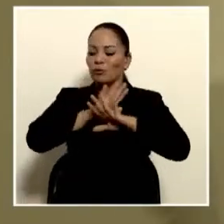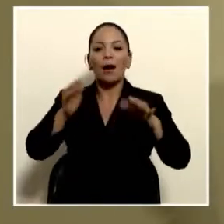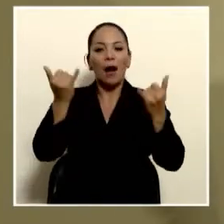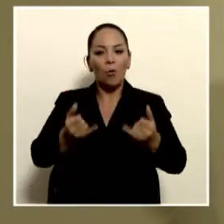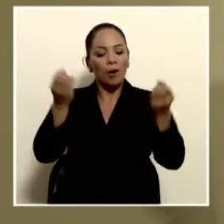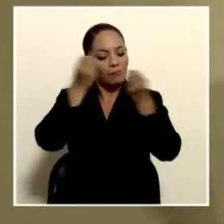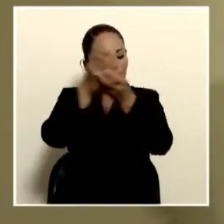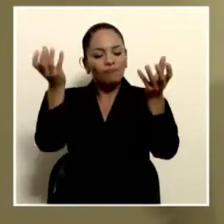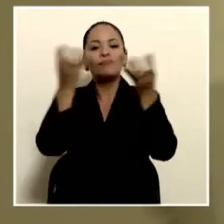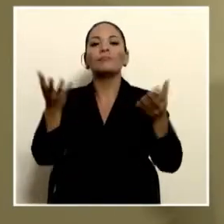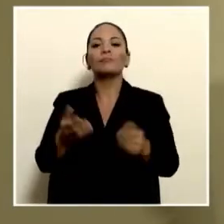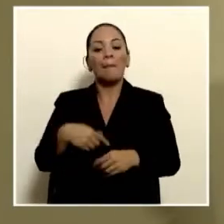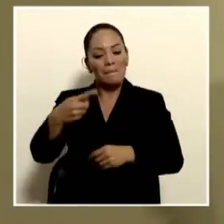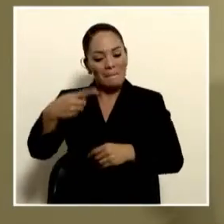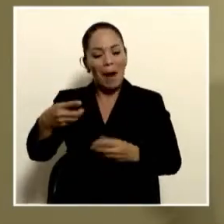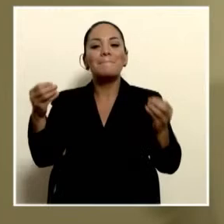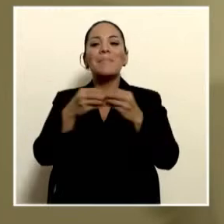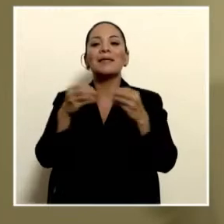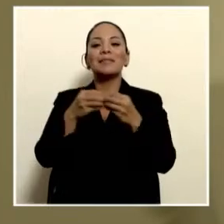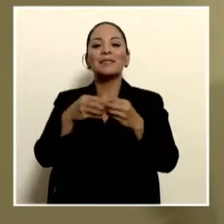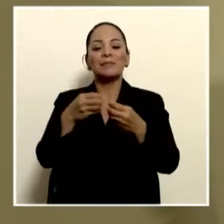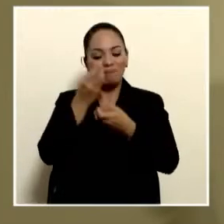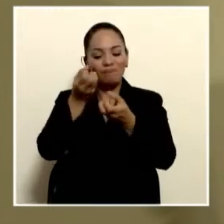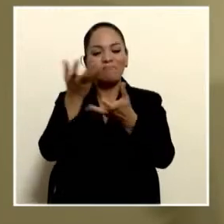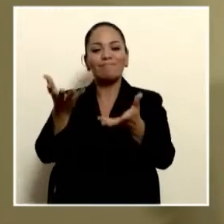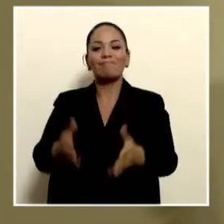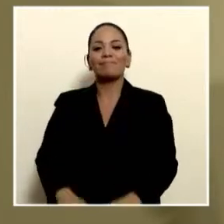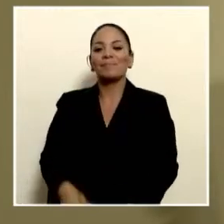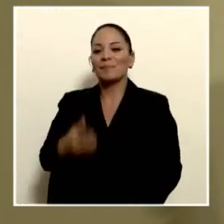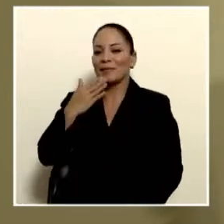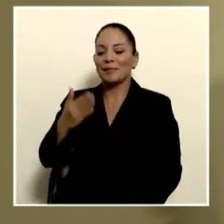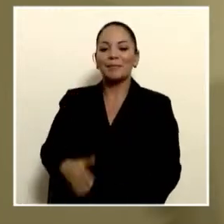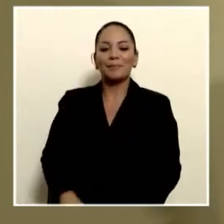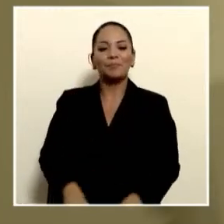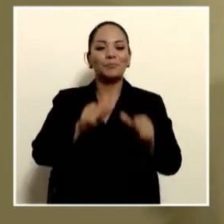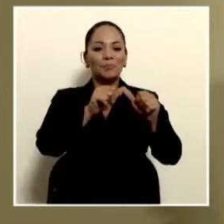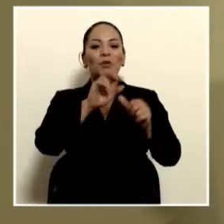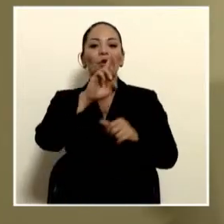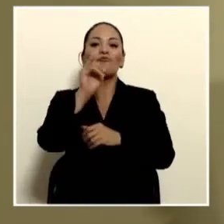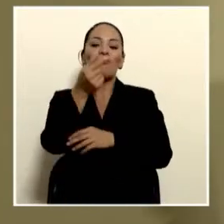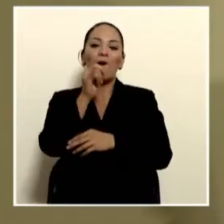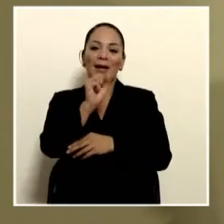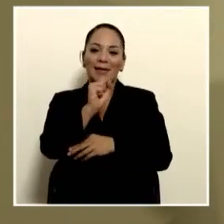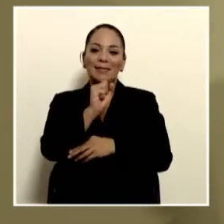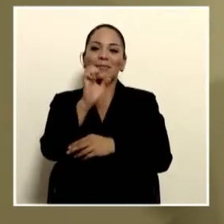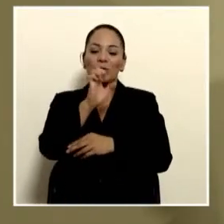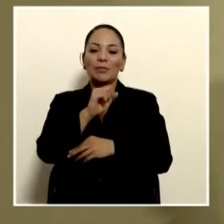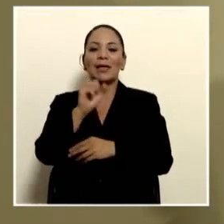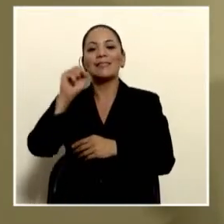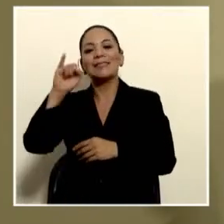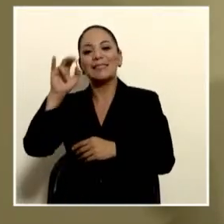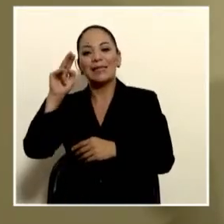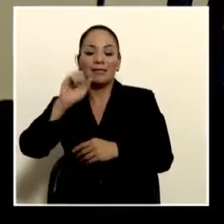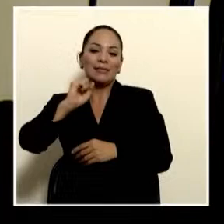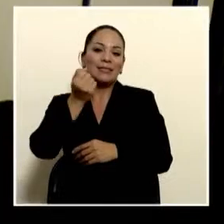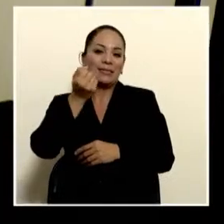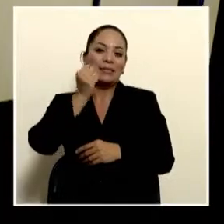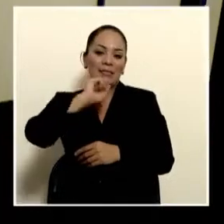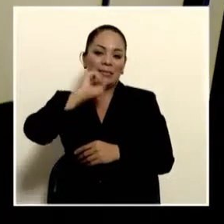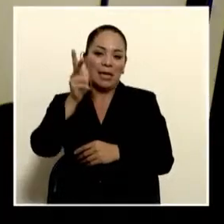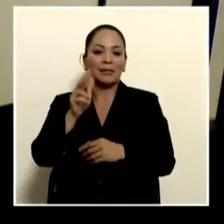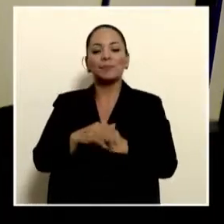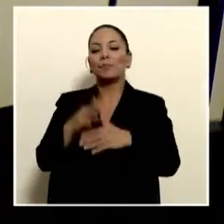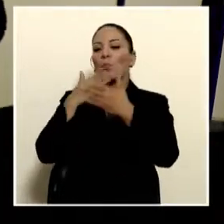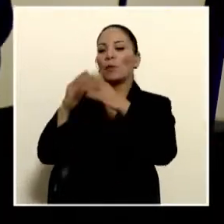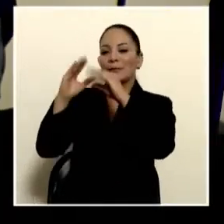a haber muchas más. Gracias. Continuamos con Roger Espinosa del CINAR. Buenas tardes,